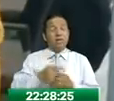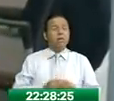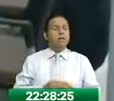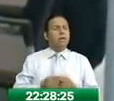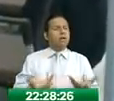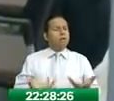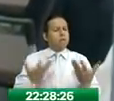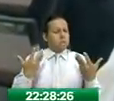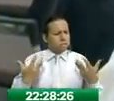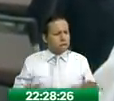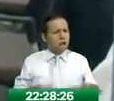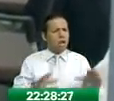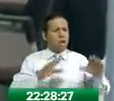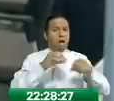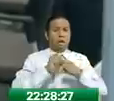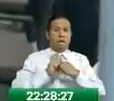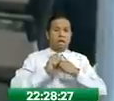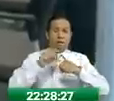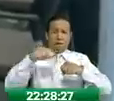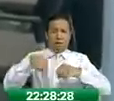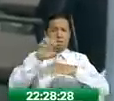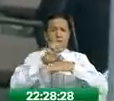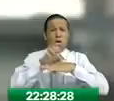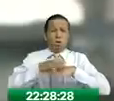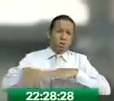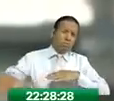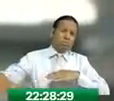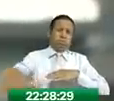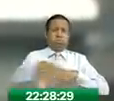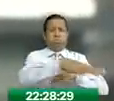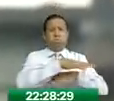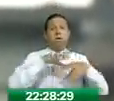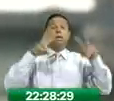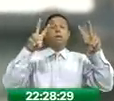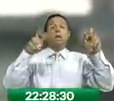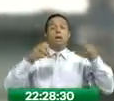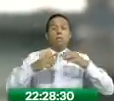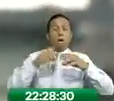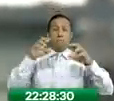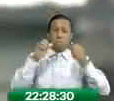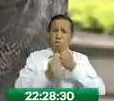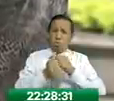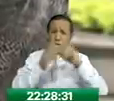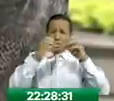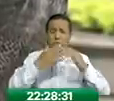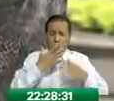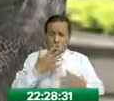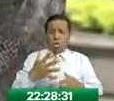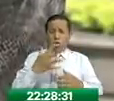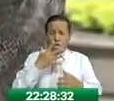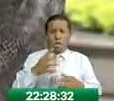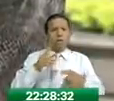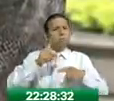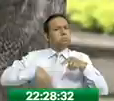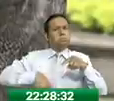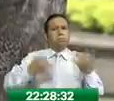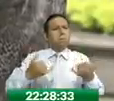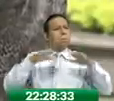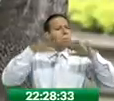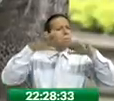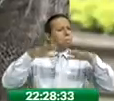las atenciones a nivel nacional por enfermedades respiratorias han disminuido. El 16 de marzo